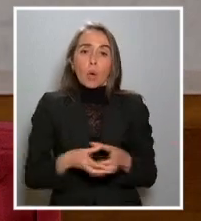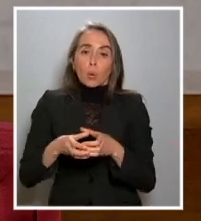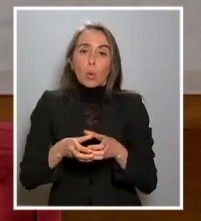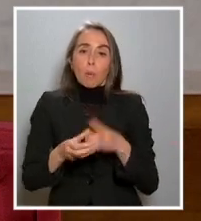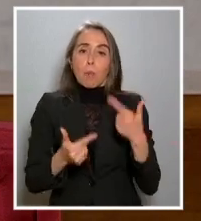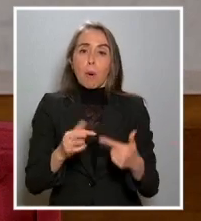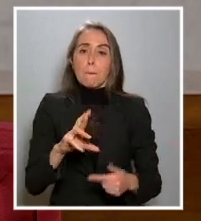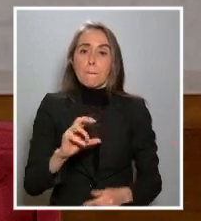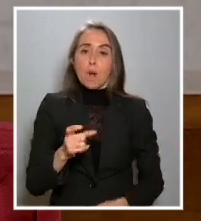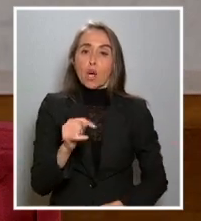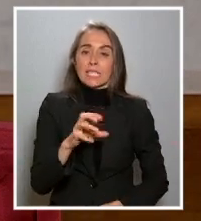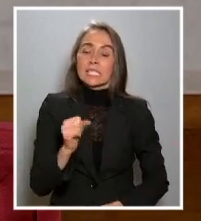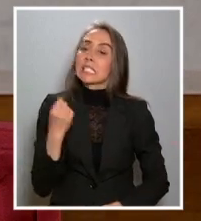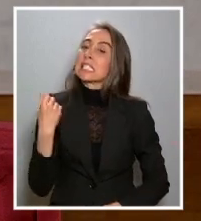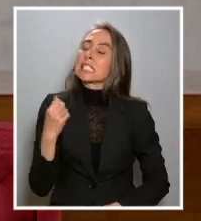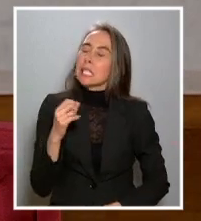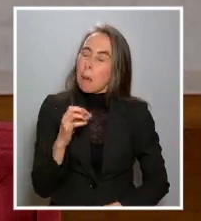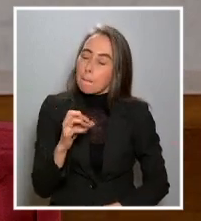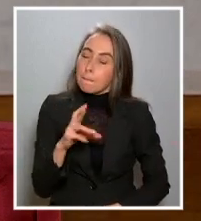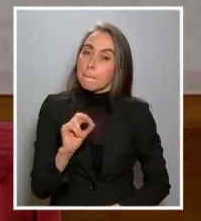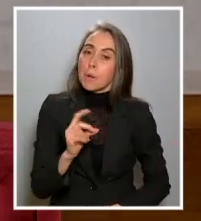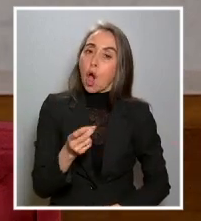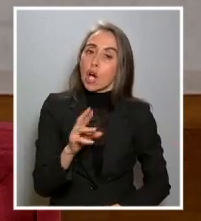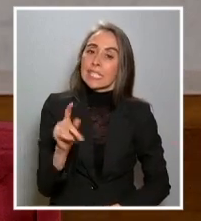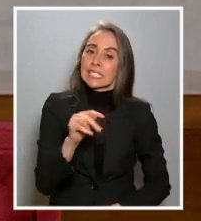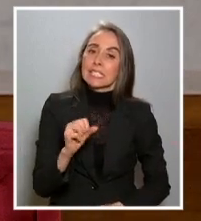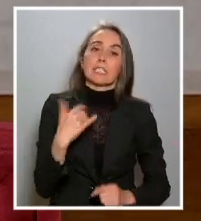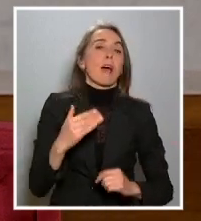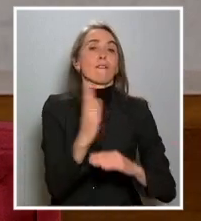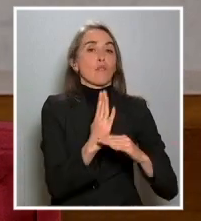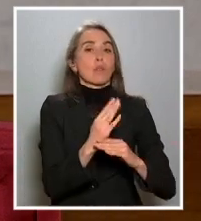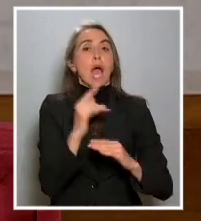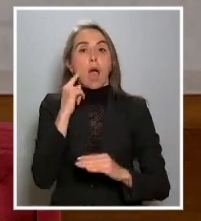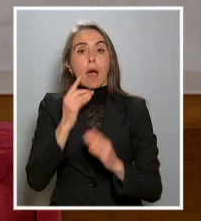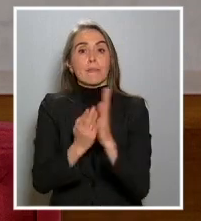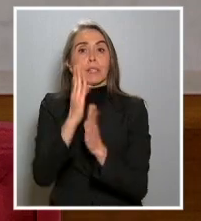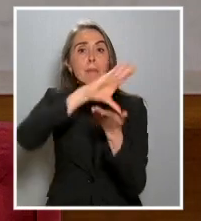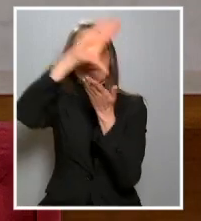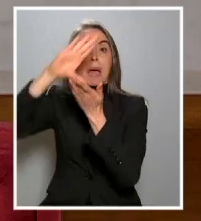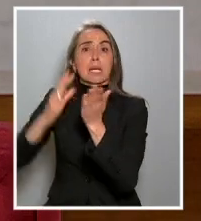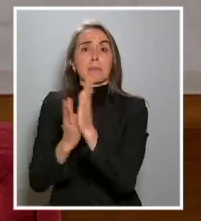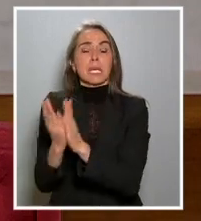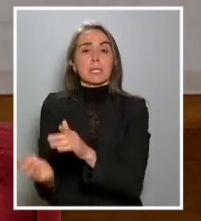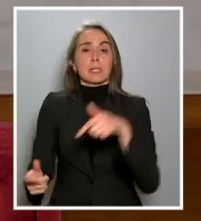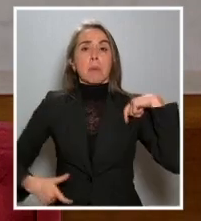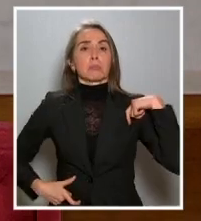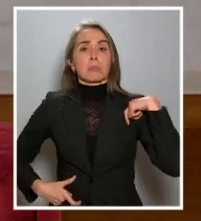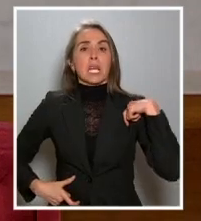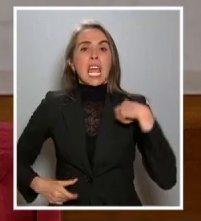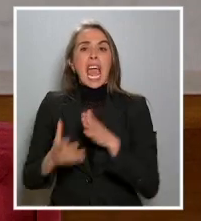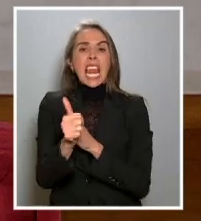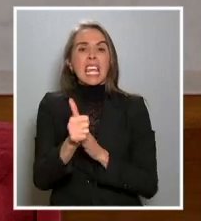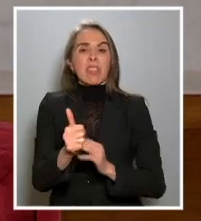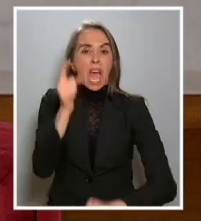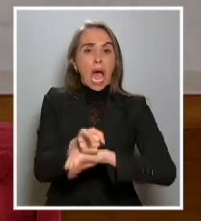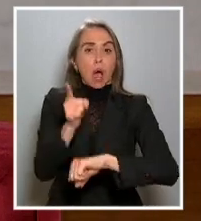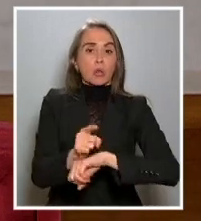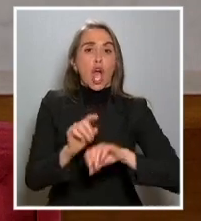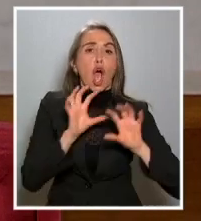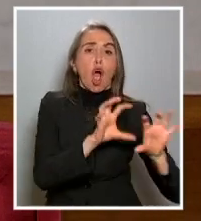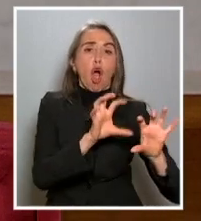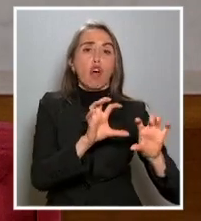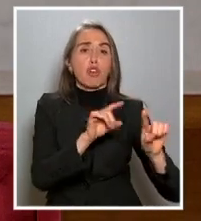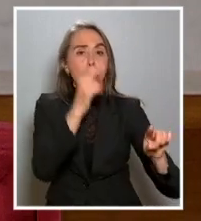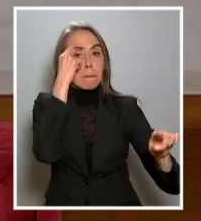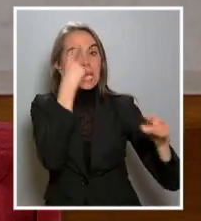es fundamental. Ante el ascenso de liderazgos autoritarios por todo el mundo, que esparcen odio a quienes no piensan